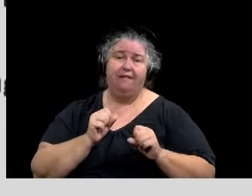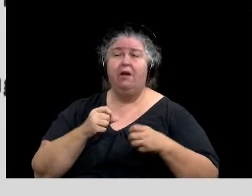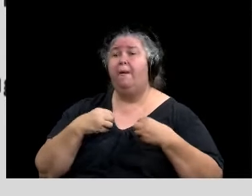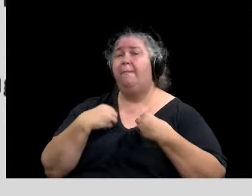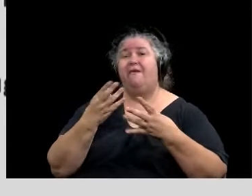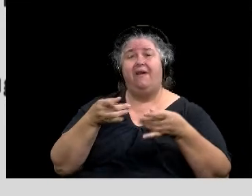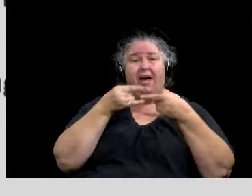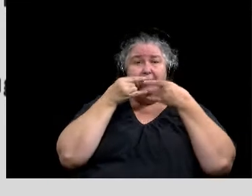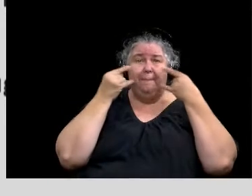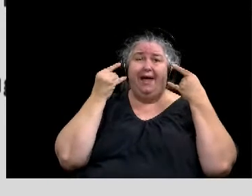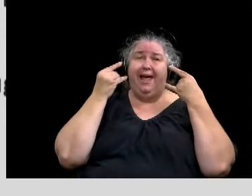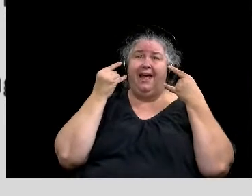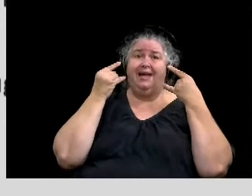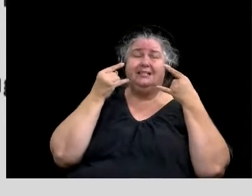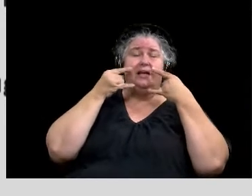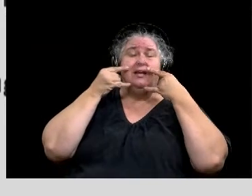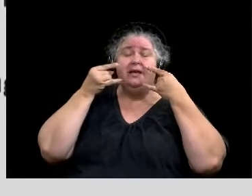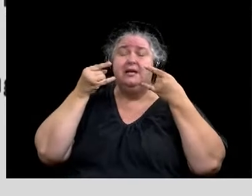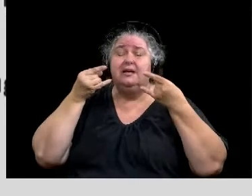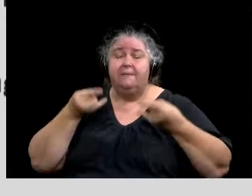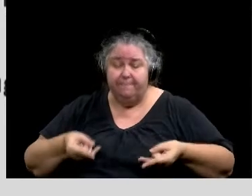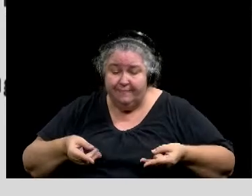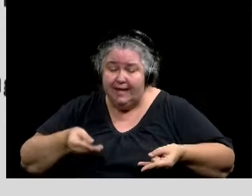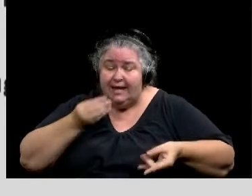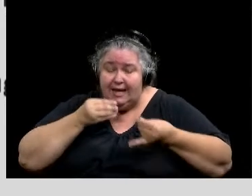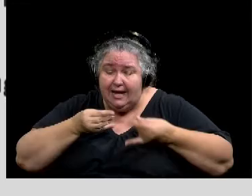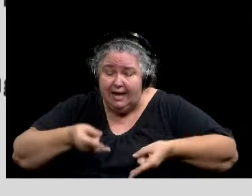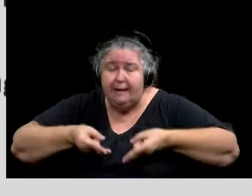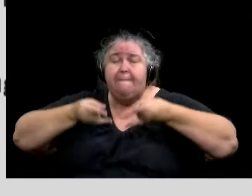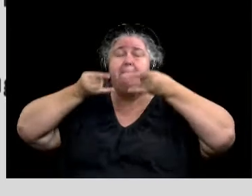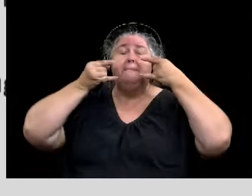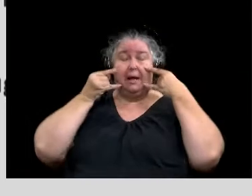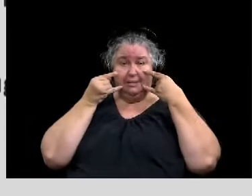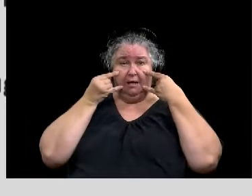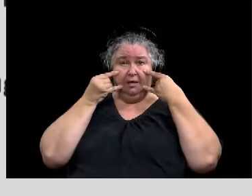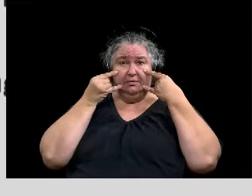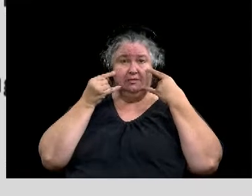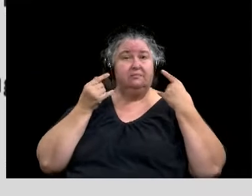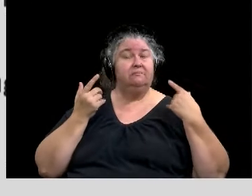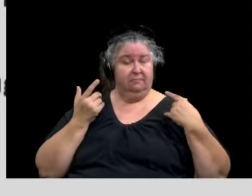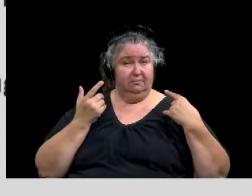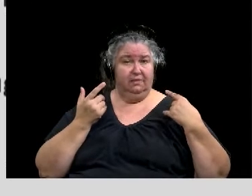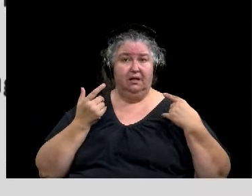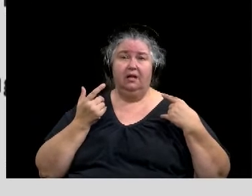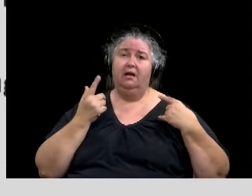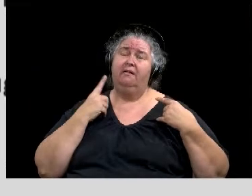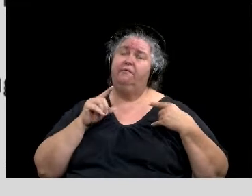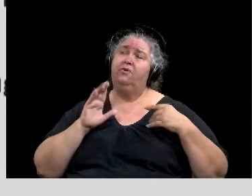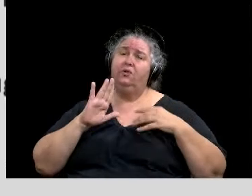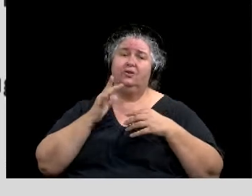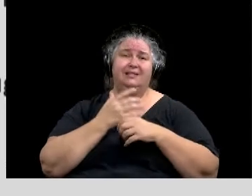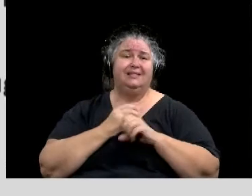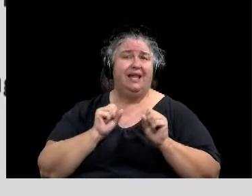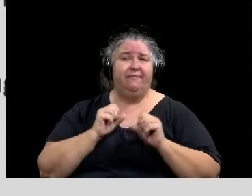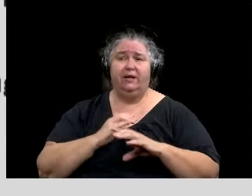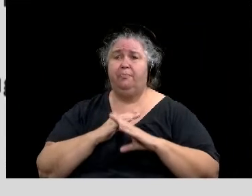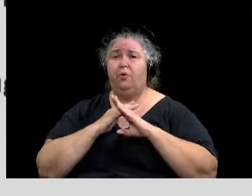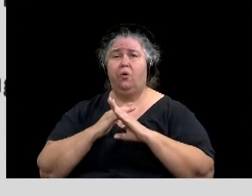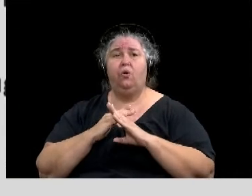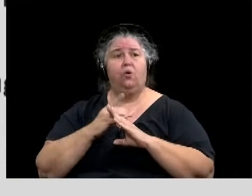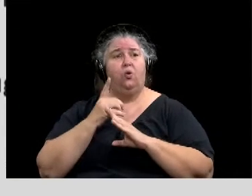esfuerzo en forzador que tengan sus máscaras y que hasta que es tiempo de comer y pónganse en las máscaras